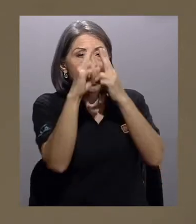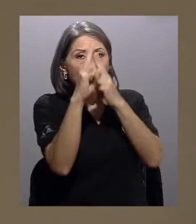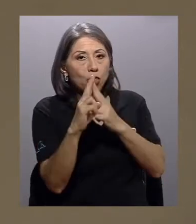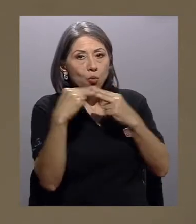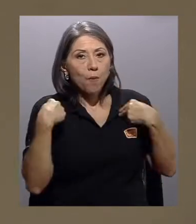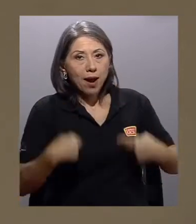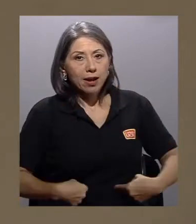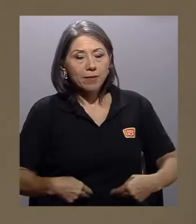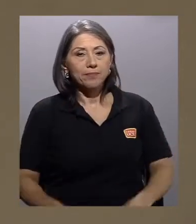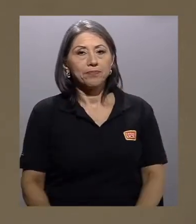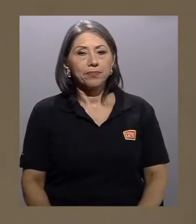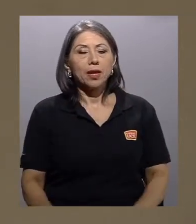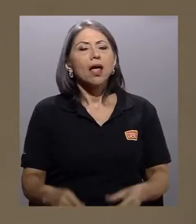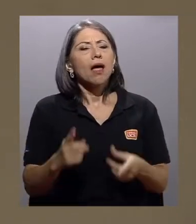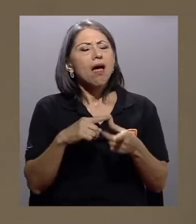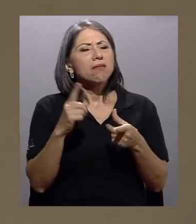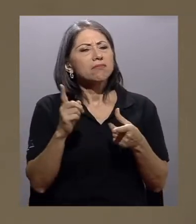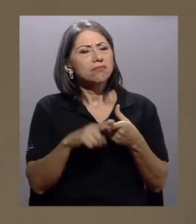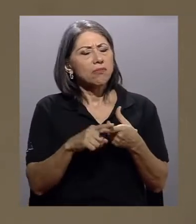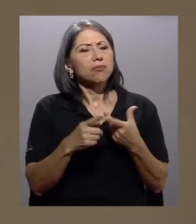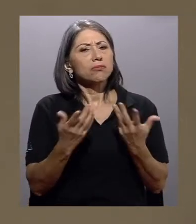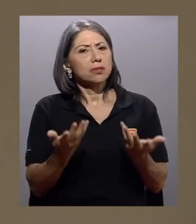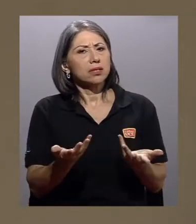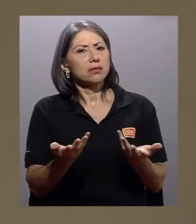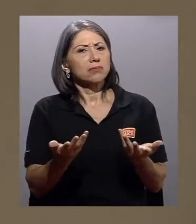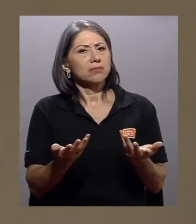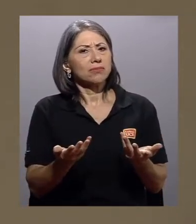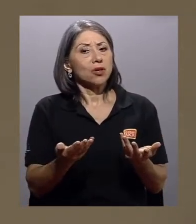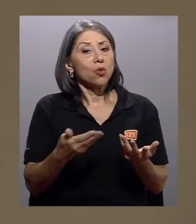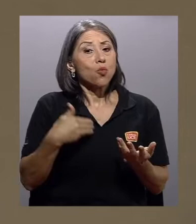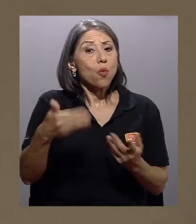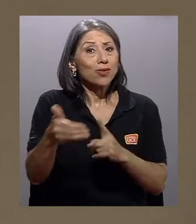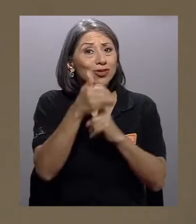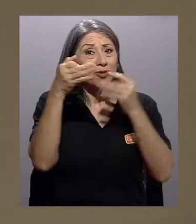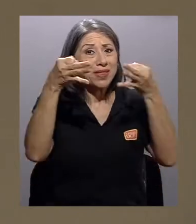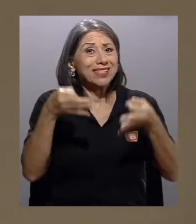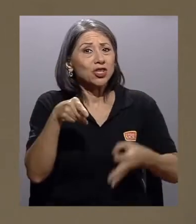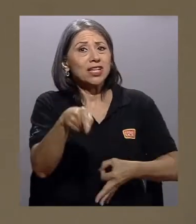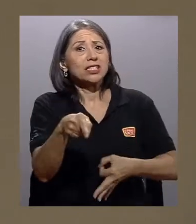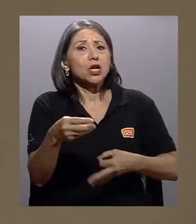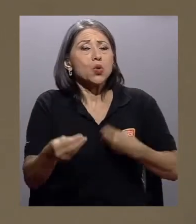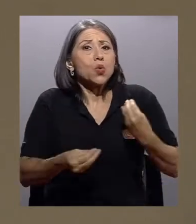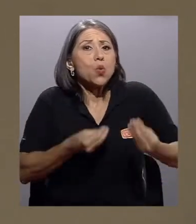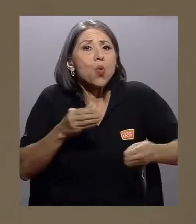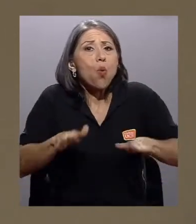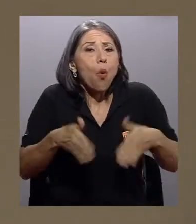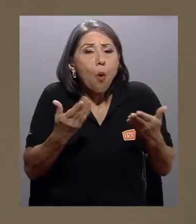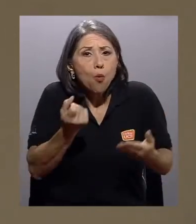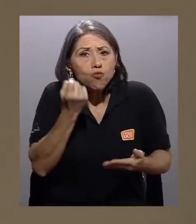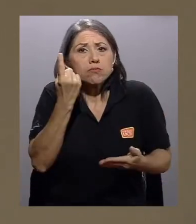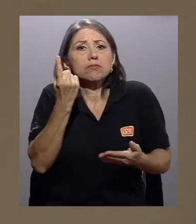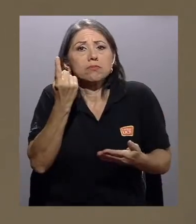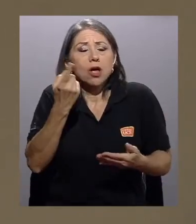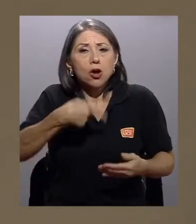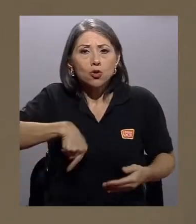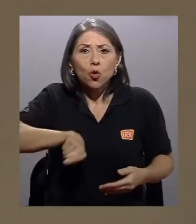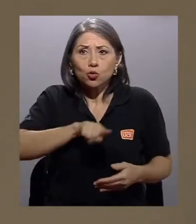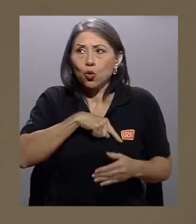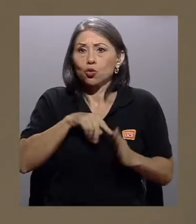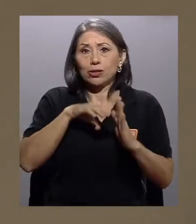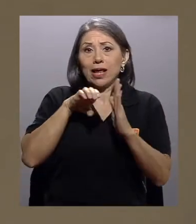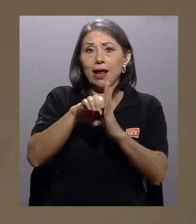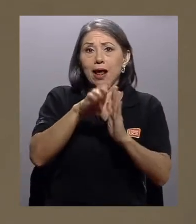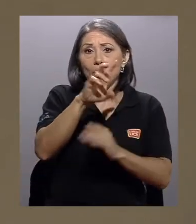Sara, ¿cómo entenderíamos en ese contexto esa toma de decisiones? Las herramientas con las que nosotros